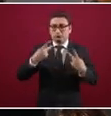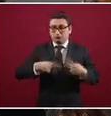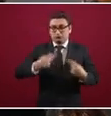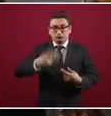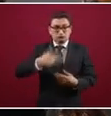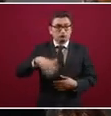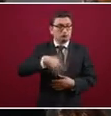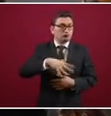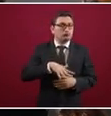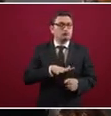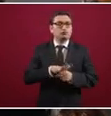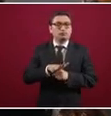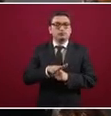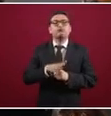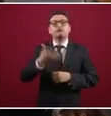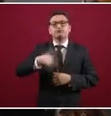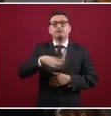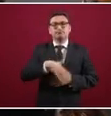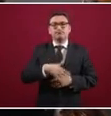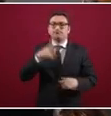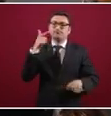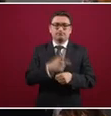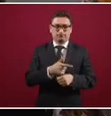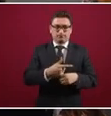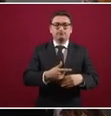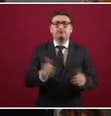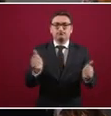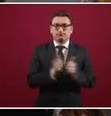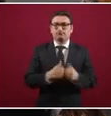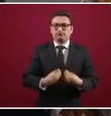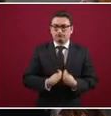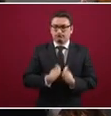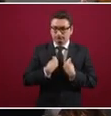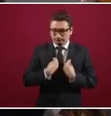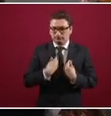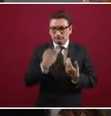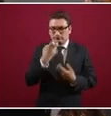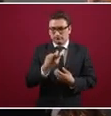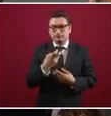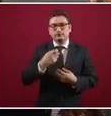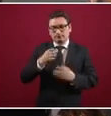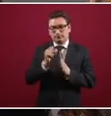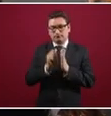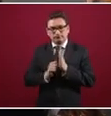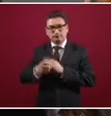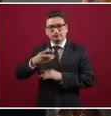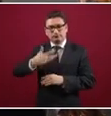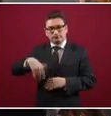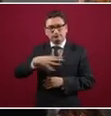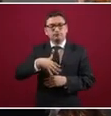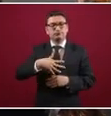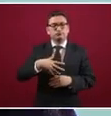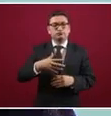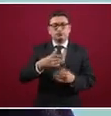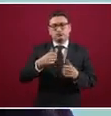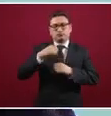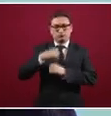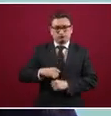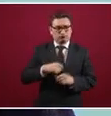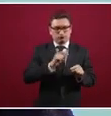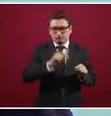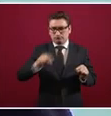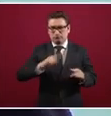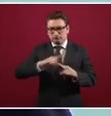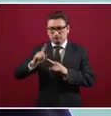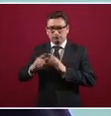es en vida y en ese sentido el sistema nacional de búsqueda conformado por muchas autoridades en concreto